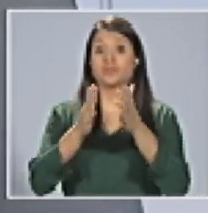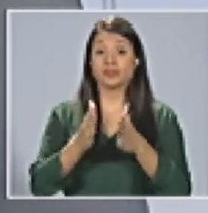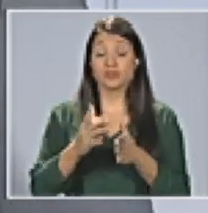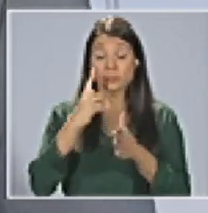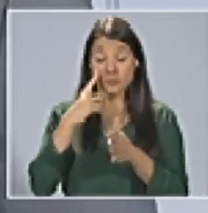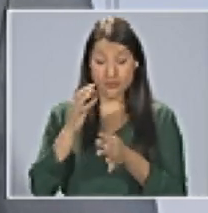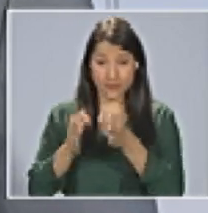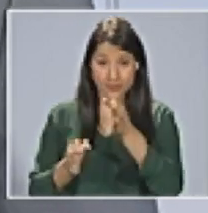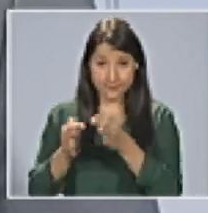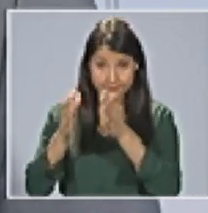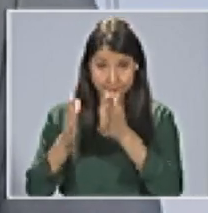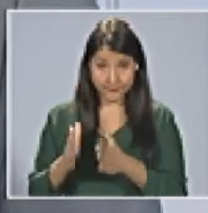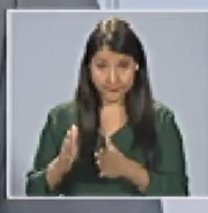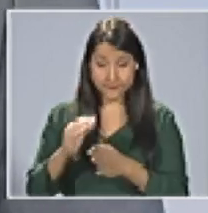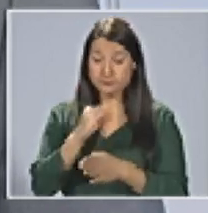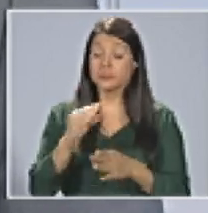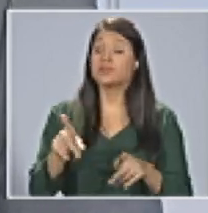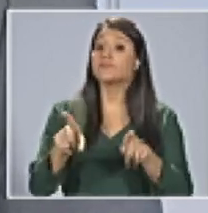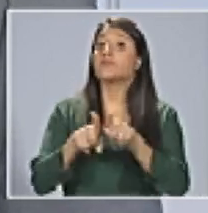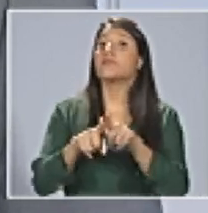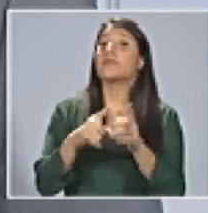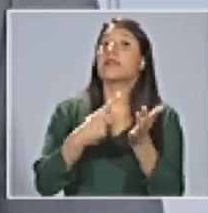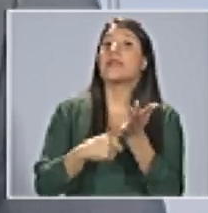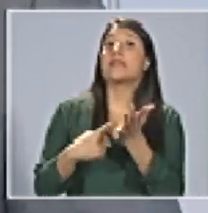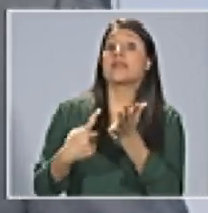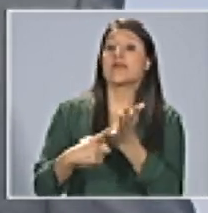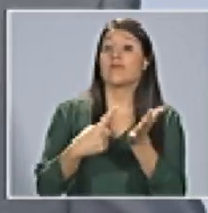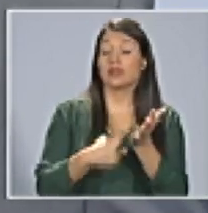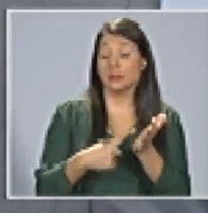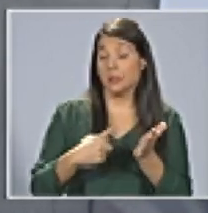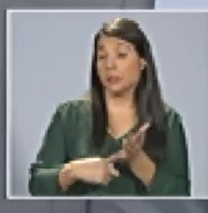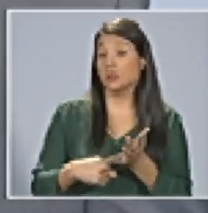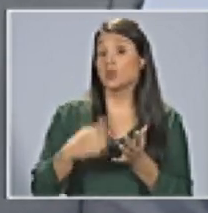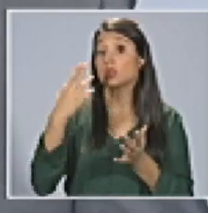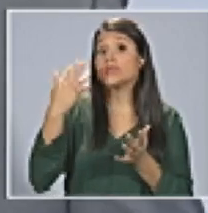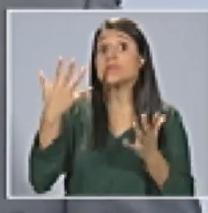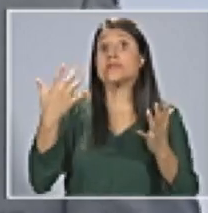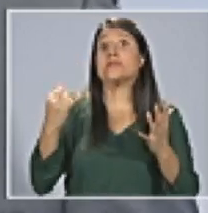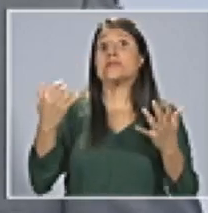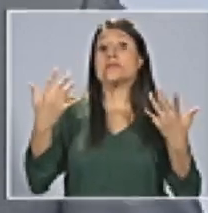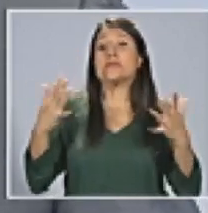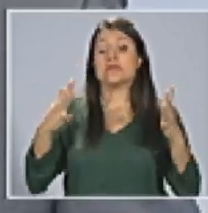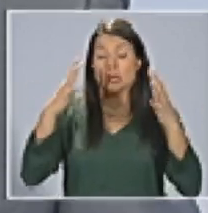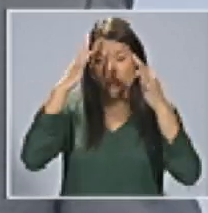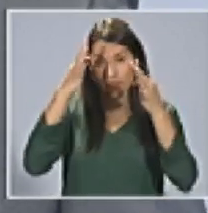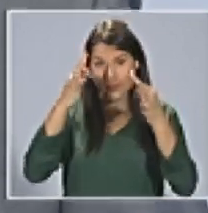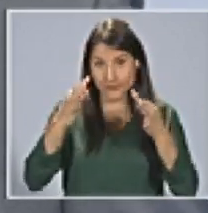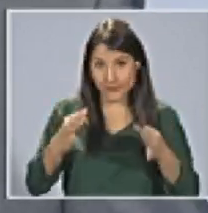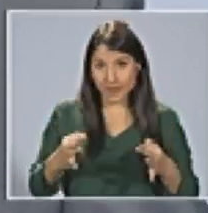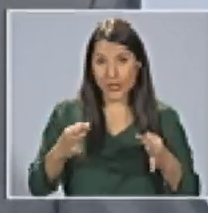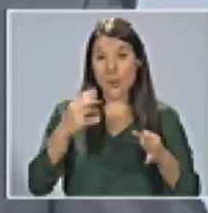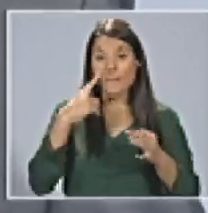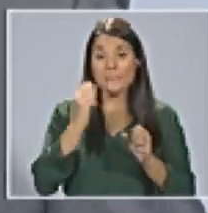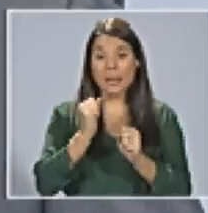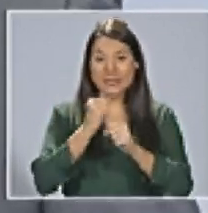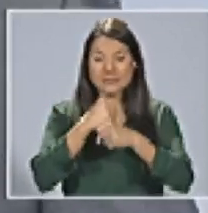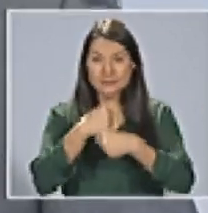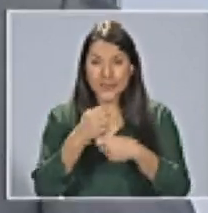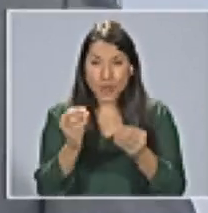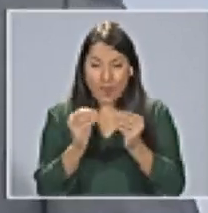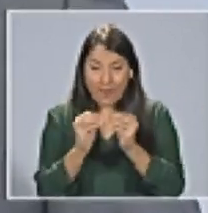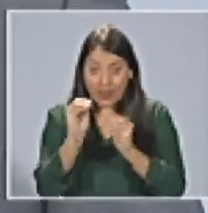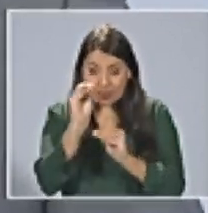y también están debatiendo si van, ya que tomaron esta decisión de hacerlo más metódico, de que